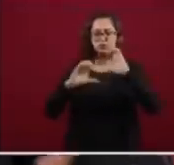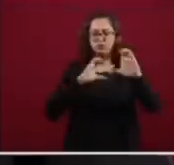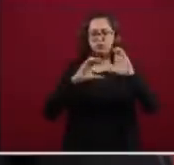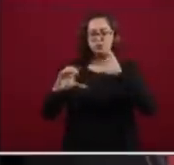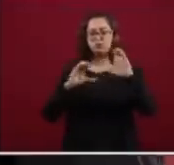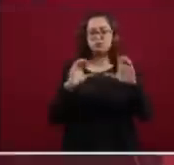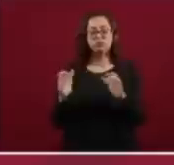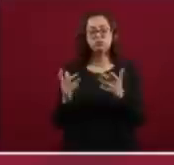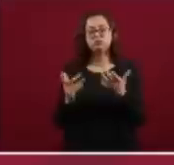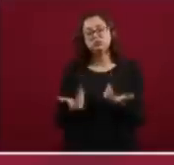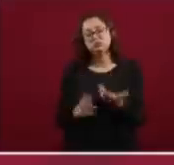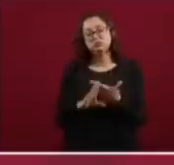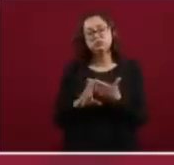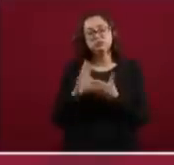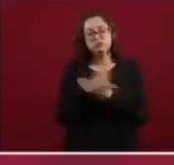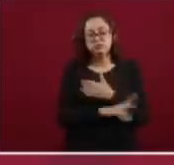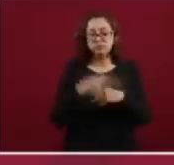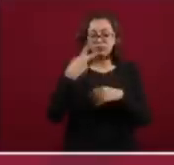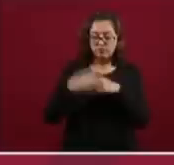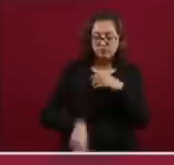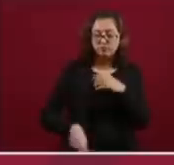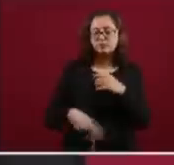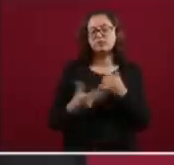riesgos cuidándonos